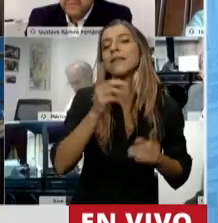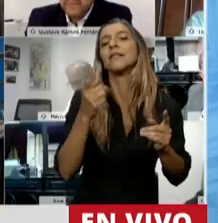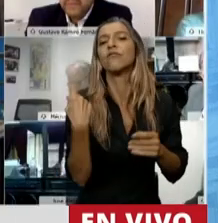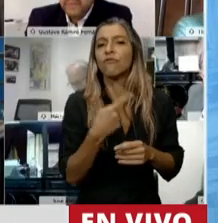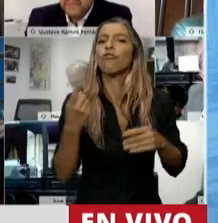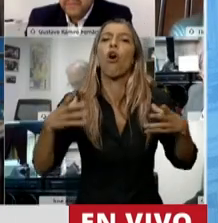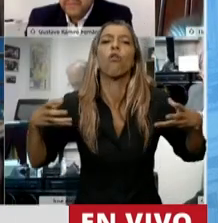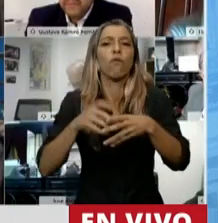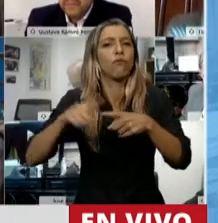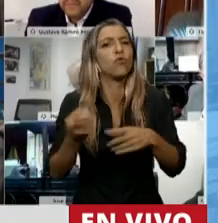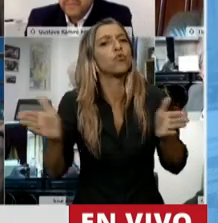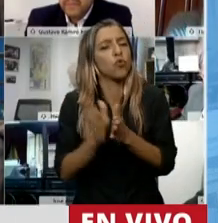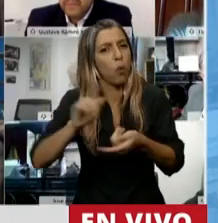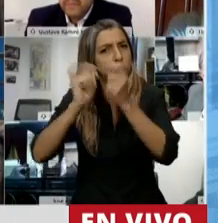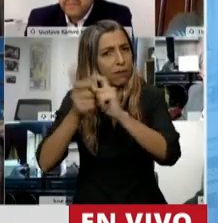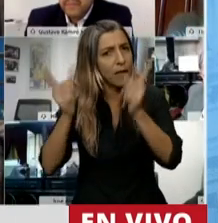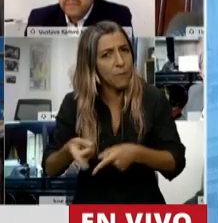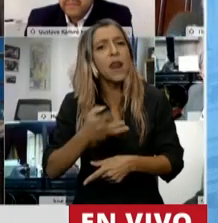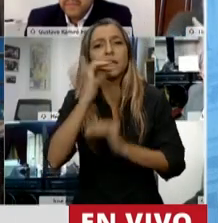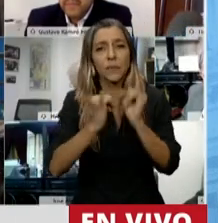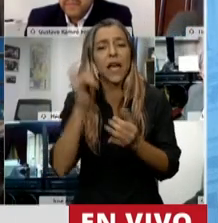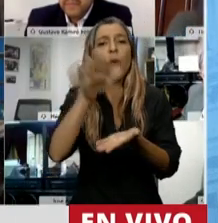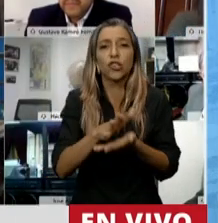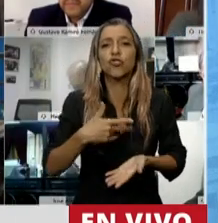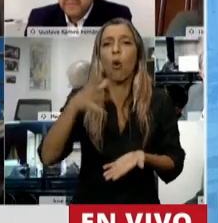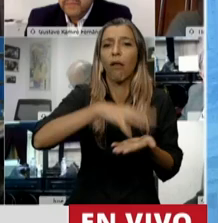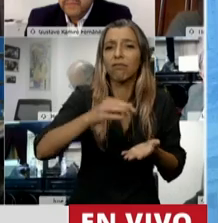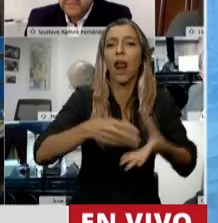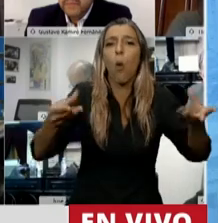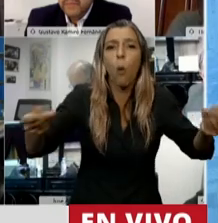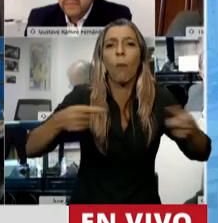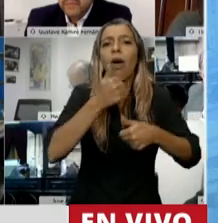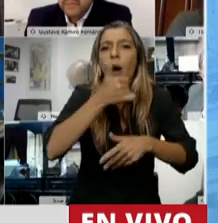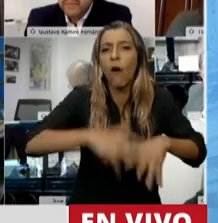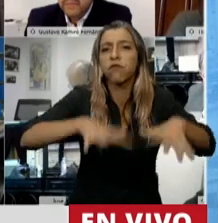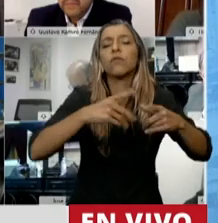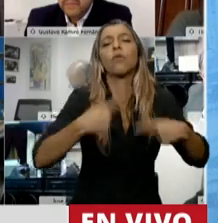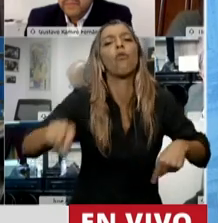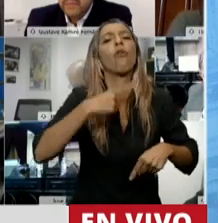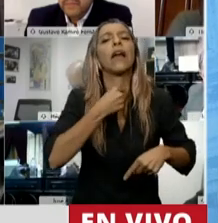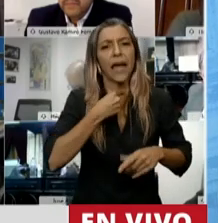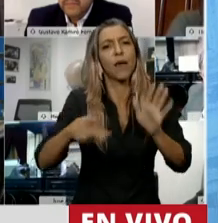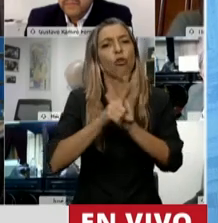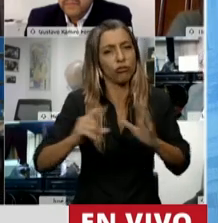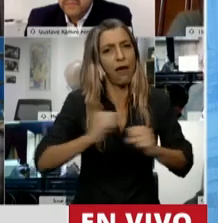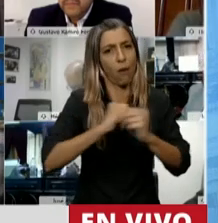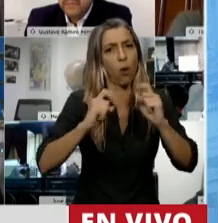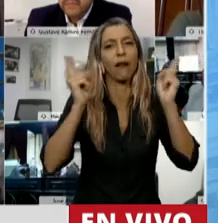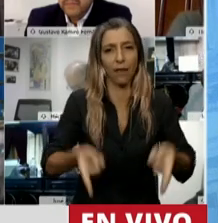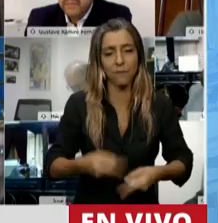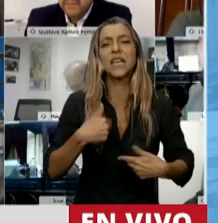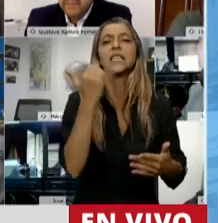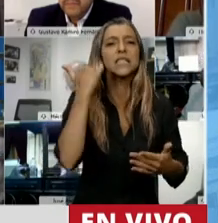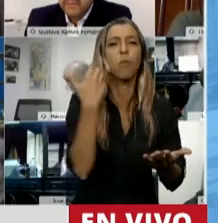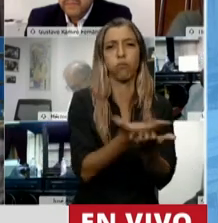de Juntos por el Cambio recién también, la ley de humedales en este Congreso y queremos que salga. Y se presentaron muchísimos proyectos.